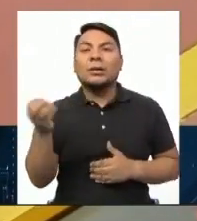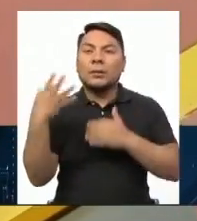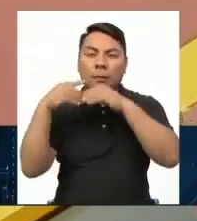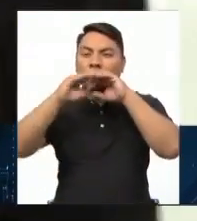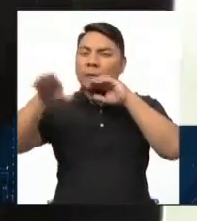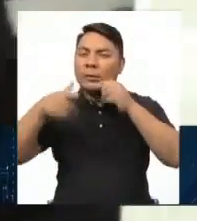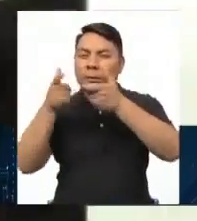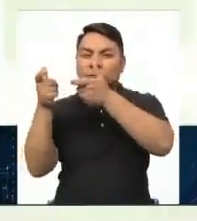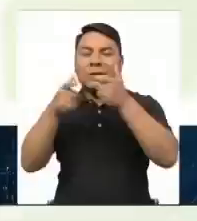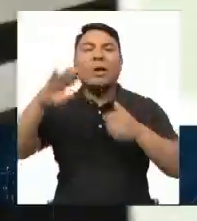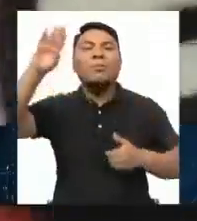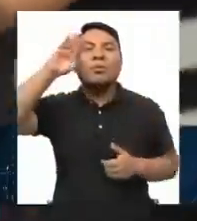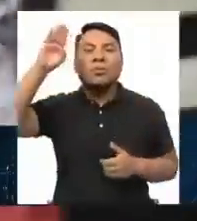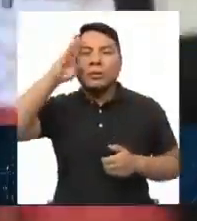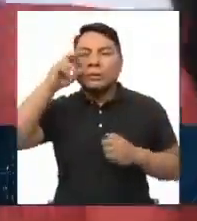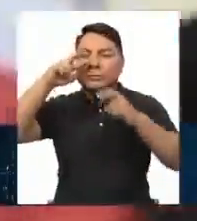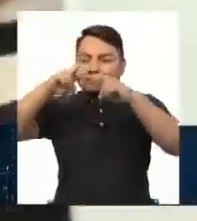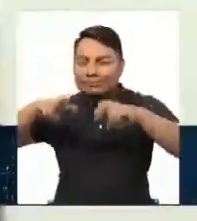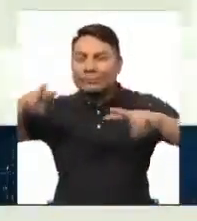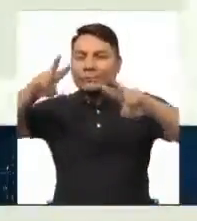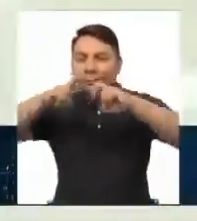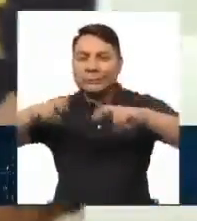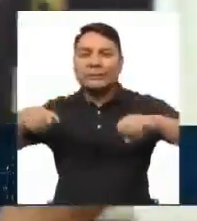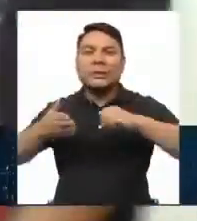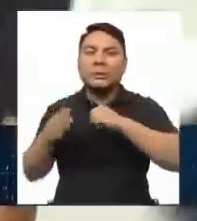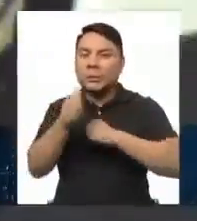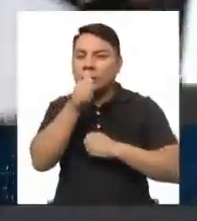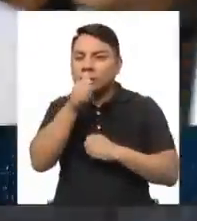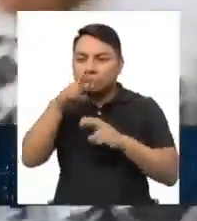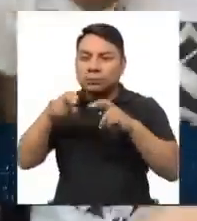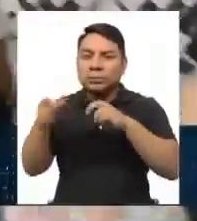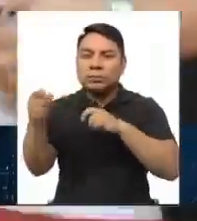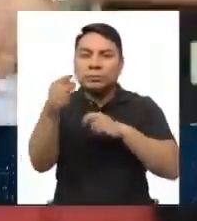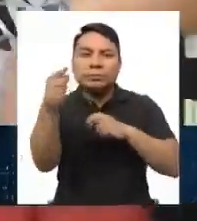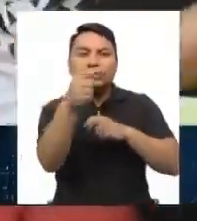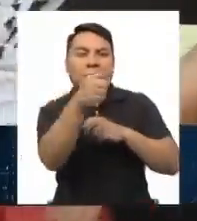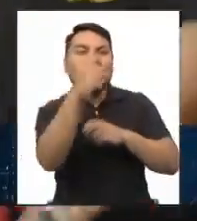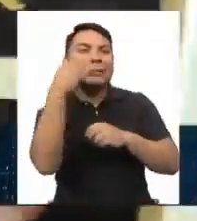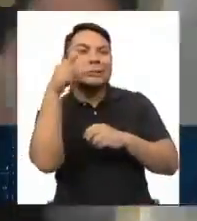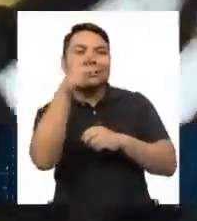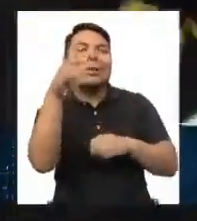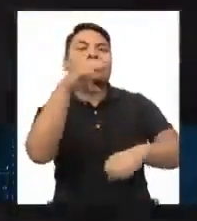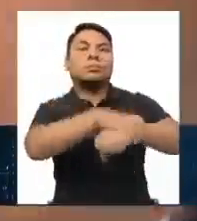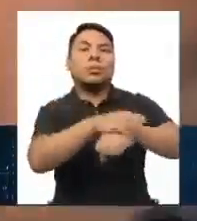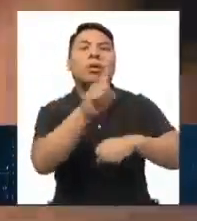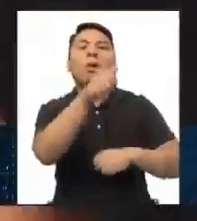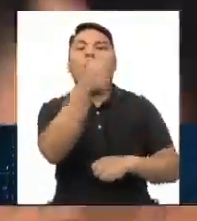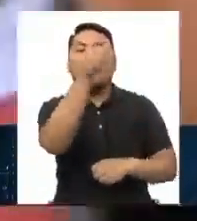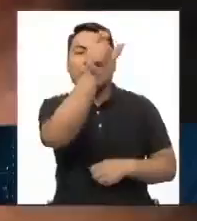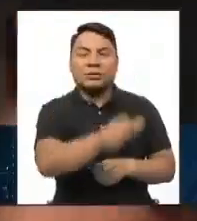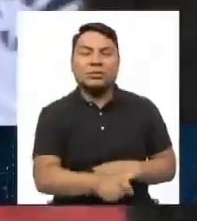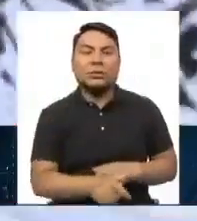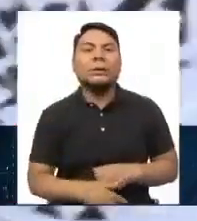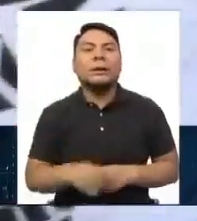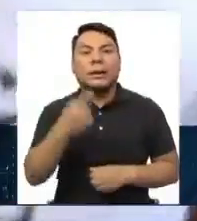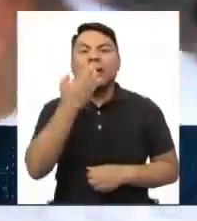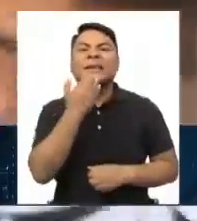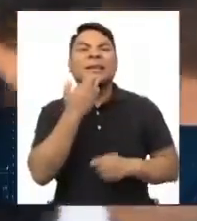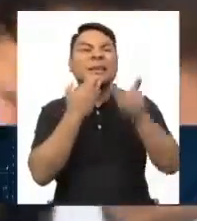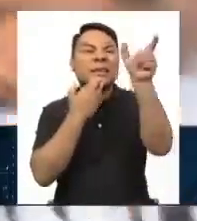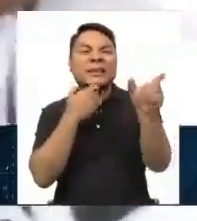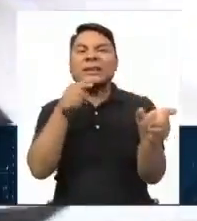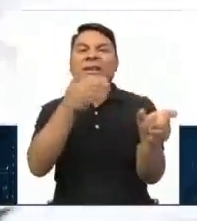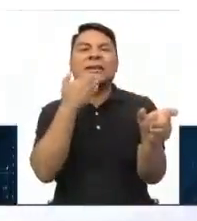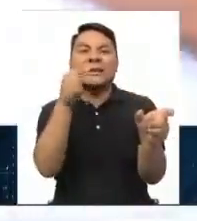distintas unidades policiales tenían cercado a otro participante del asalto. Esta vez era nada